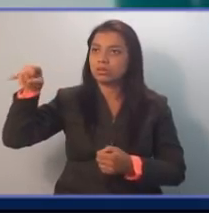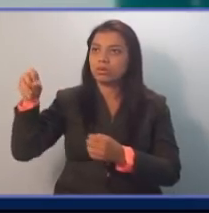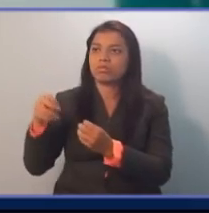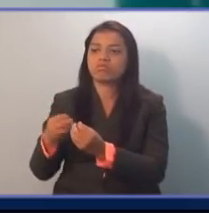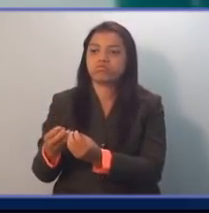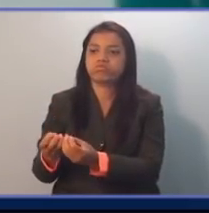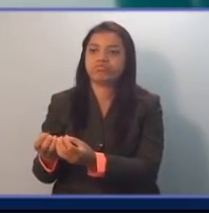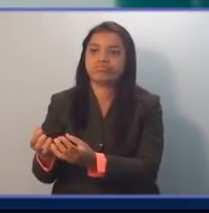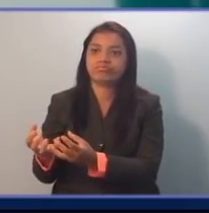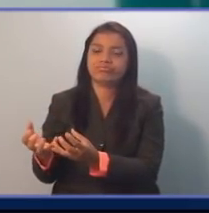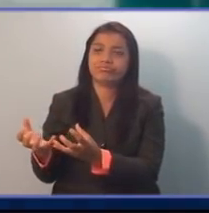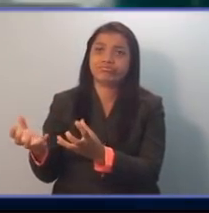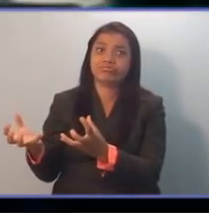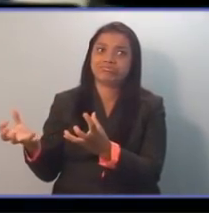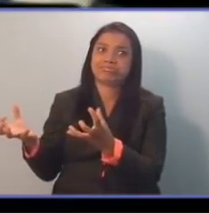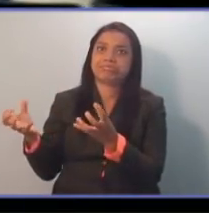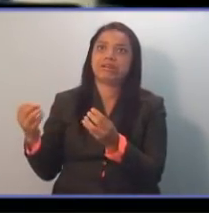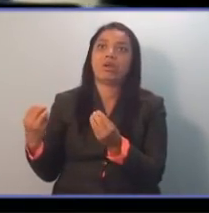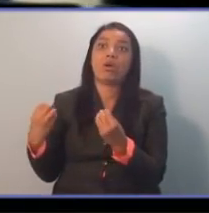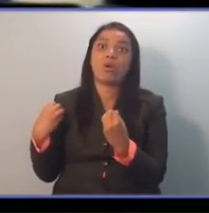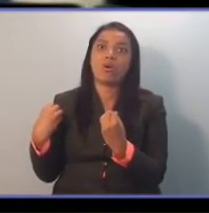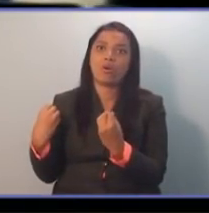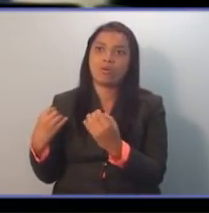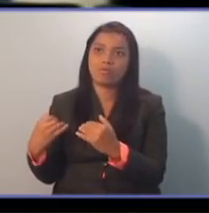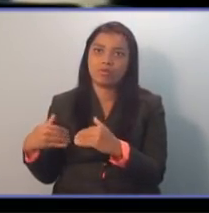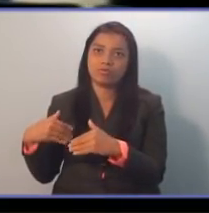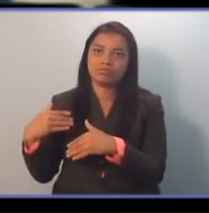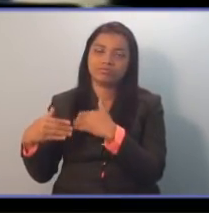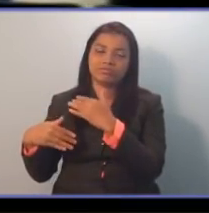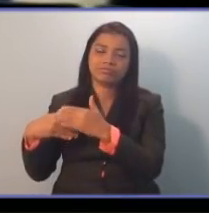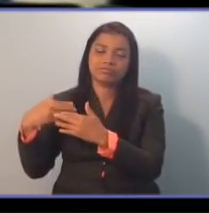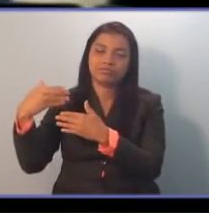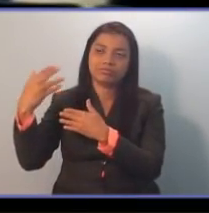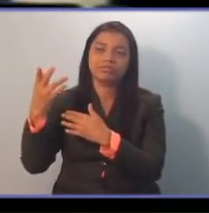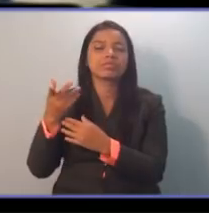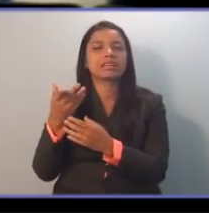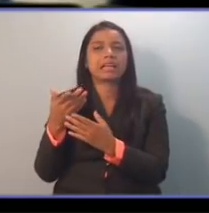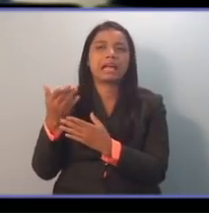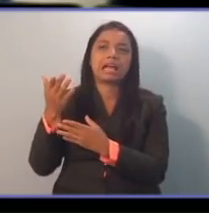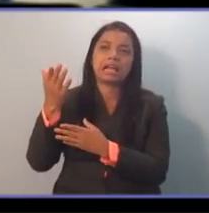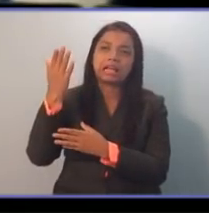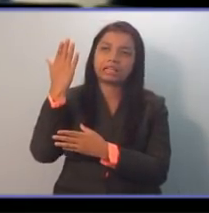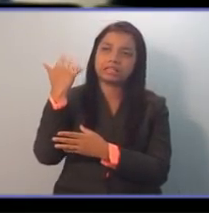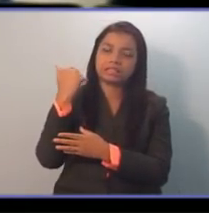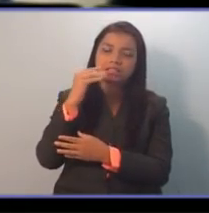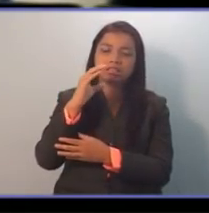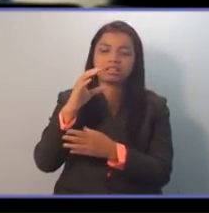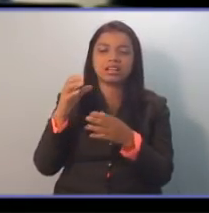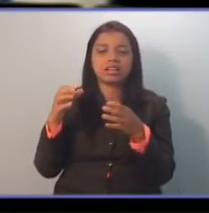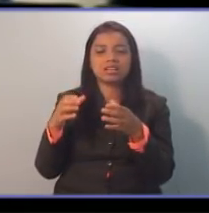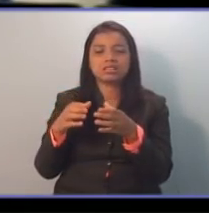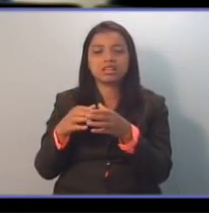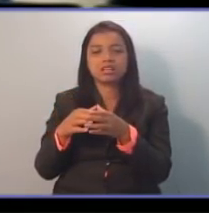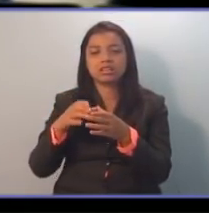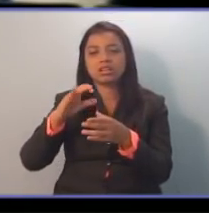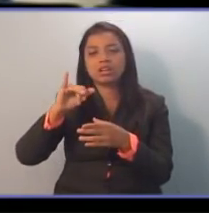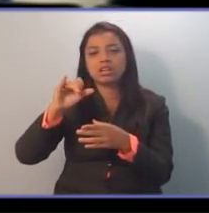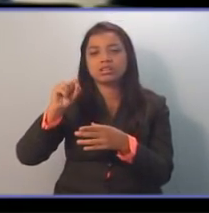Atrás quedó el famoso Centro Judicial Isidro